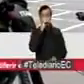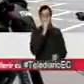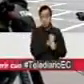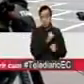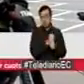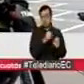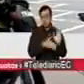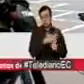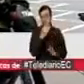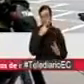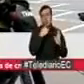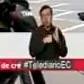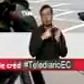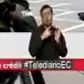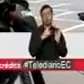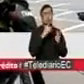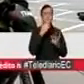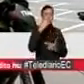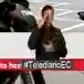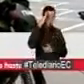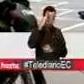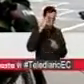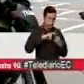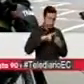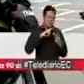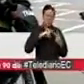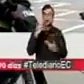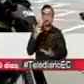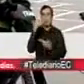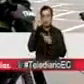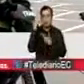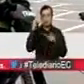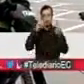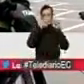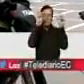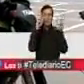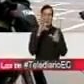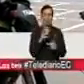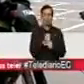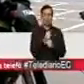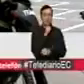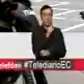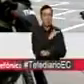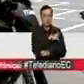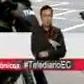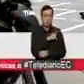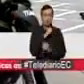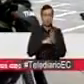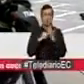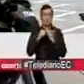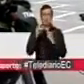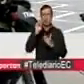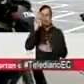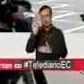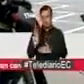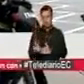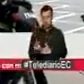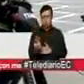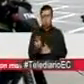trabajo. Dentro de ellos están miembros de Policía Nacional, Fuerzas Armadas, empresas de seguridad privada, Ministerio de Salud